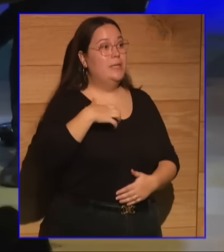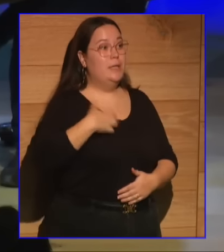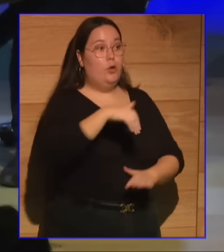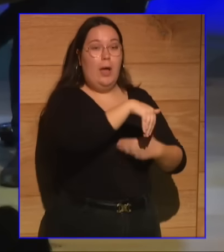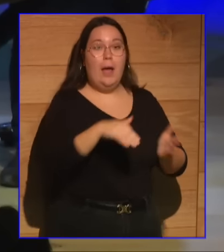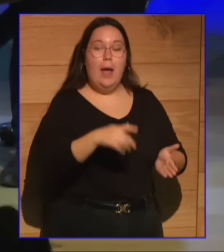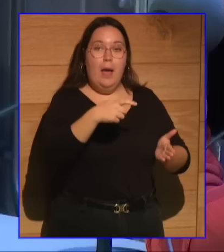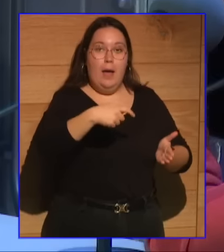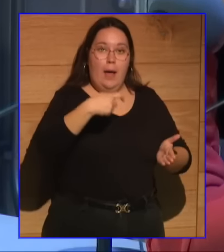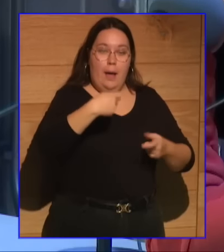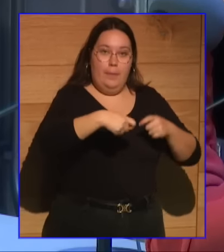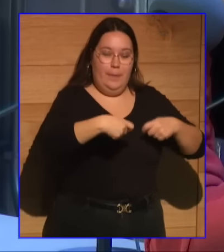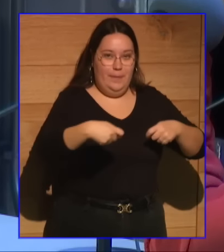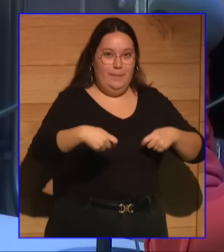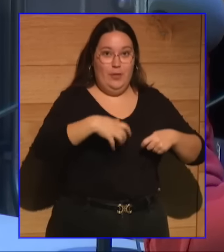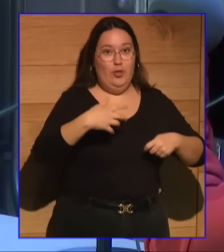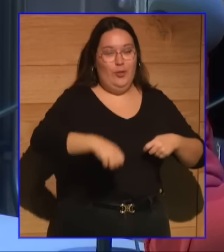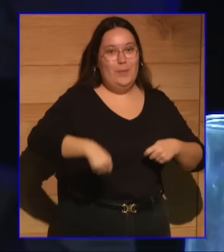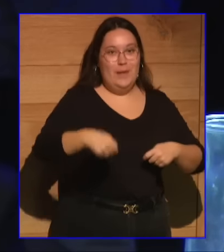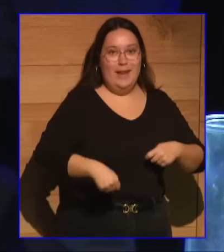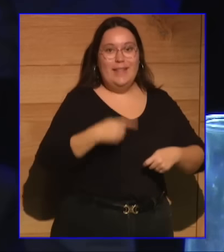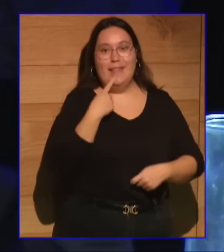vendedor de maletas... ¡Ándale!